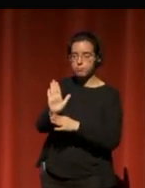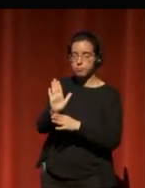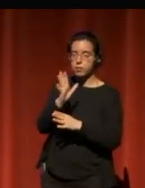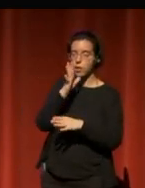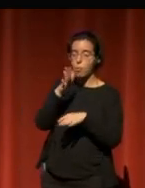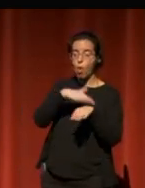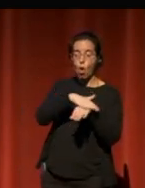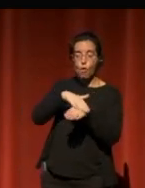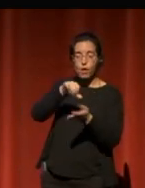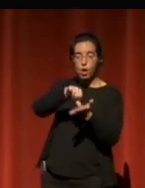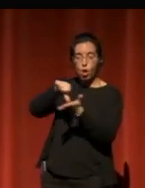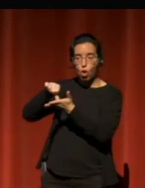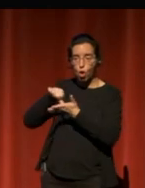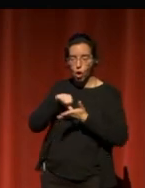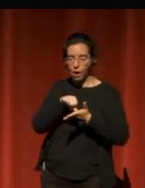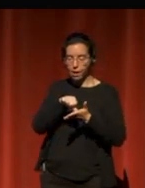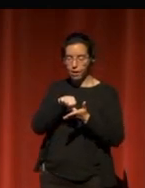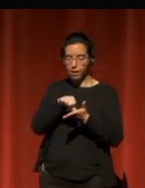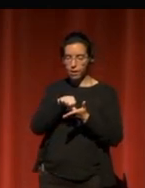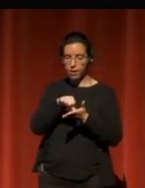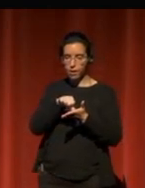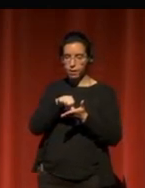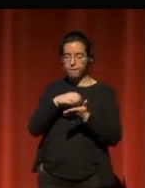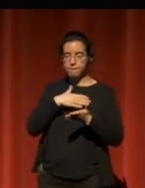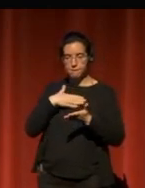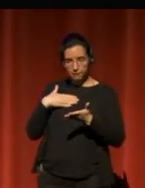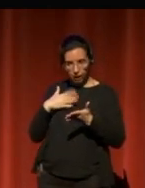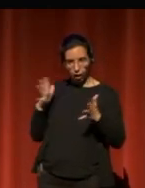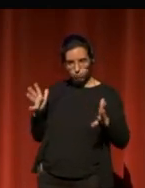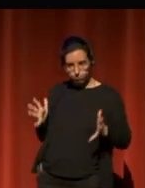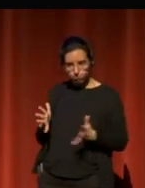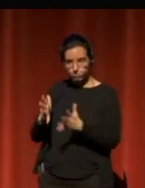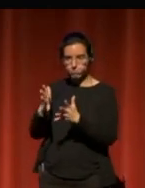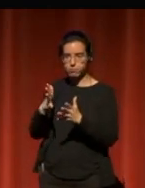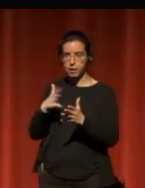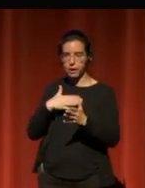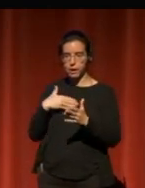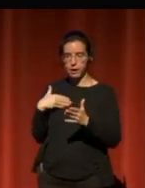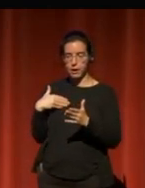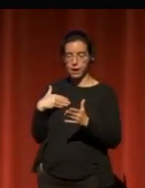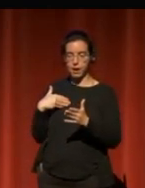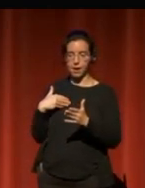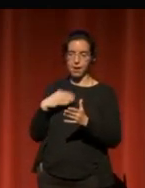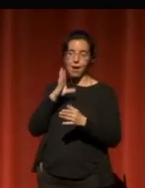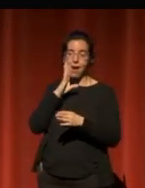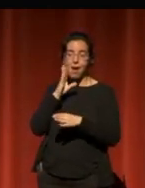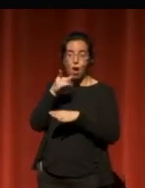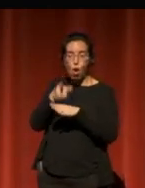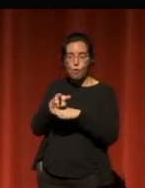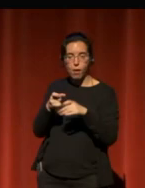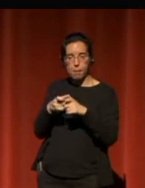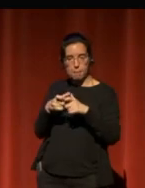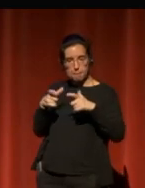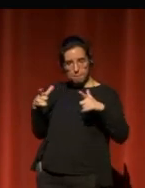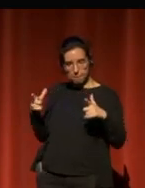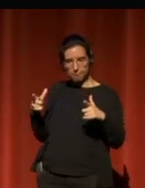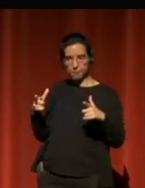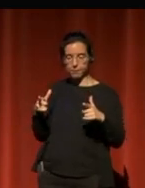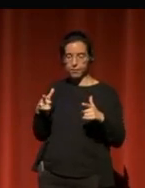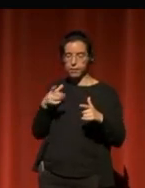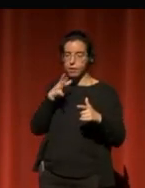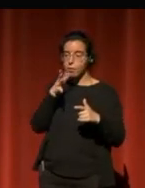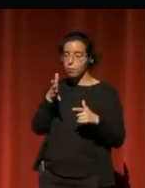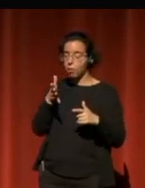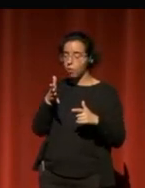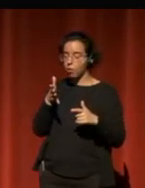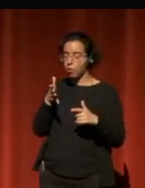gobiernos locales lo quieren promover, ampliar esa obligación y rebajarla para que la obligación de